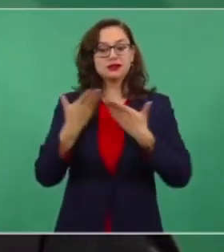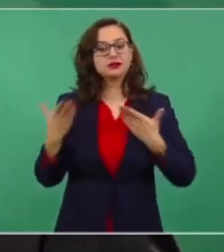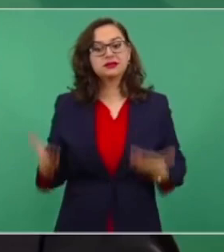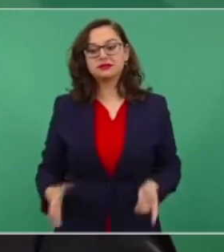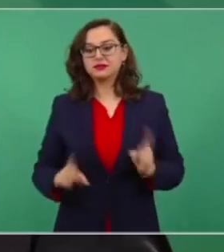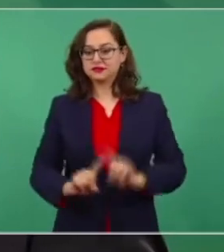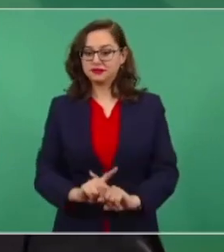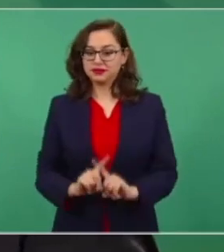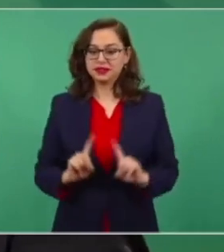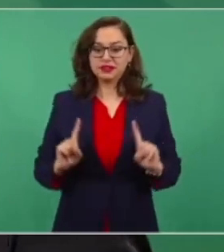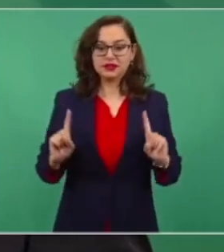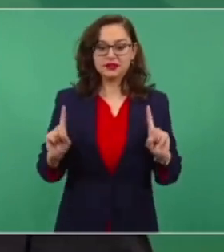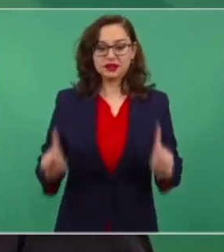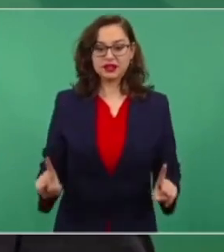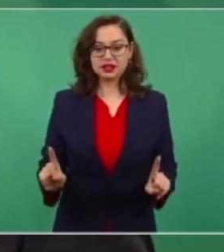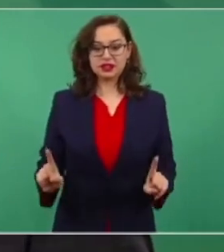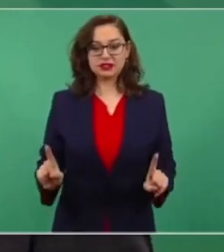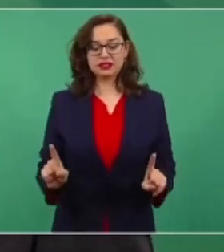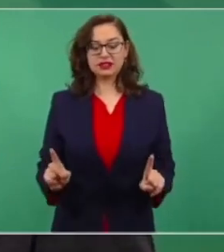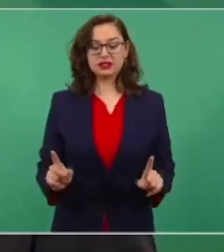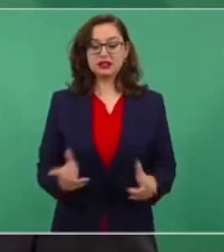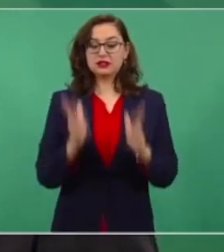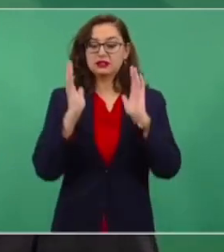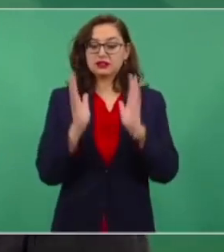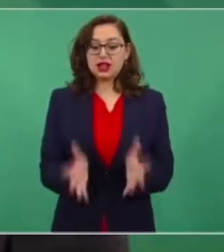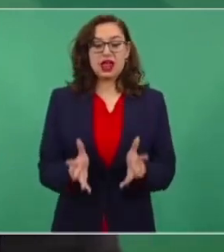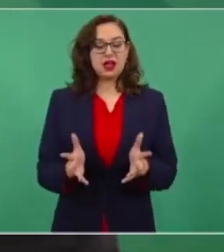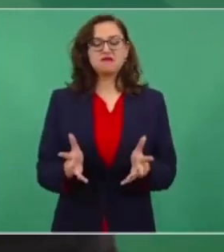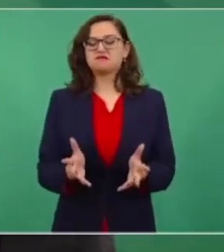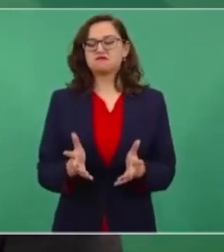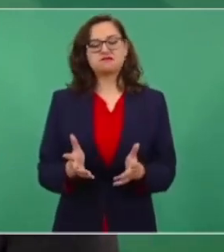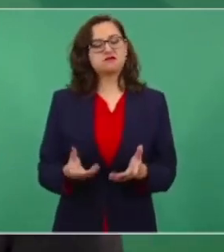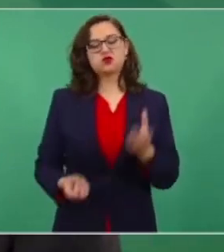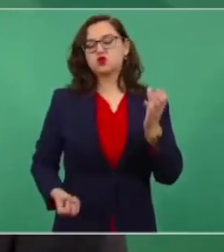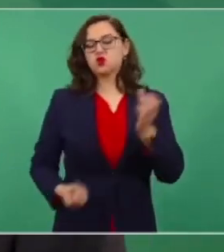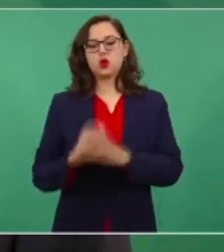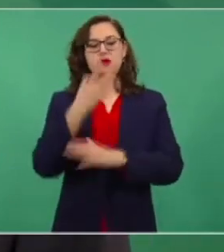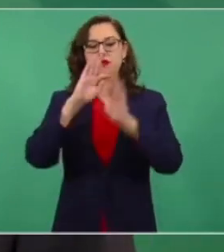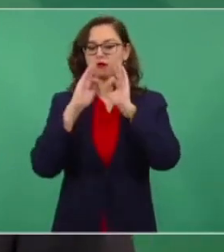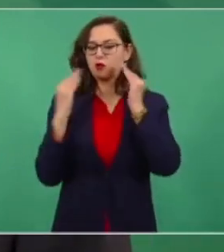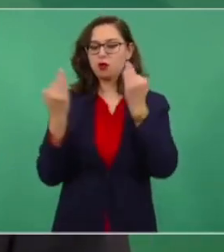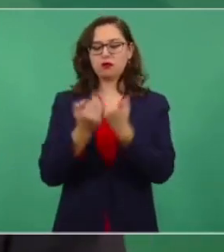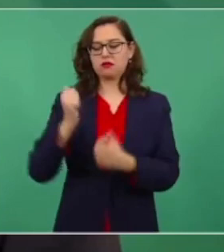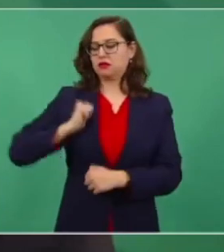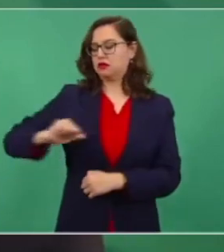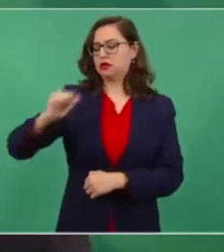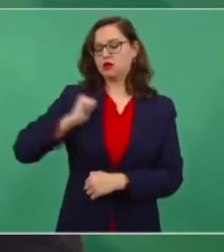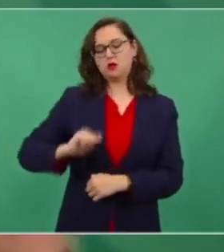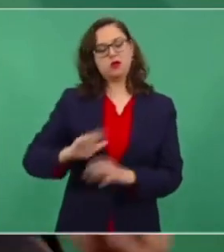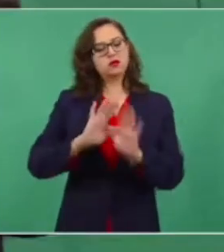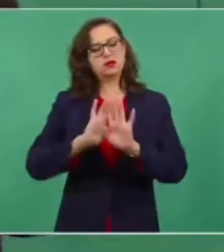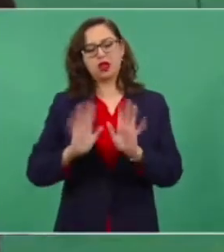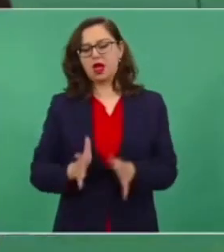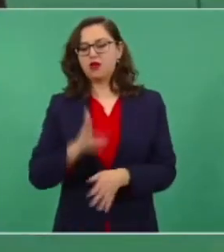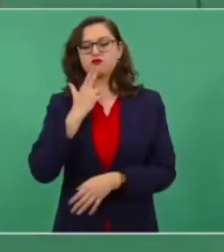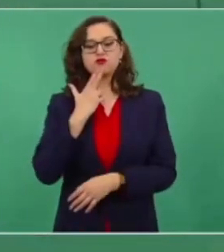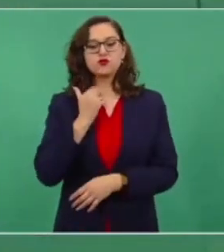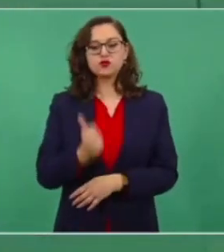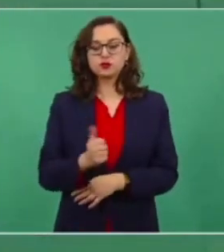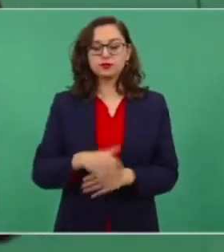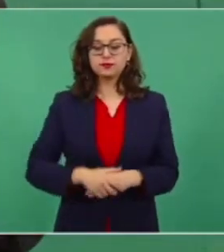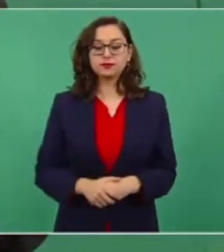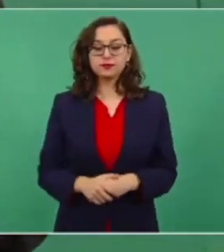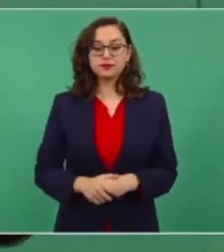eso ya no funciona y quieren mantener lo mismo. Bueno, el caso de